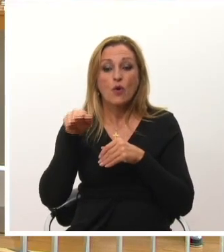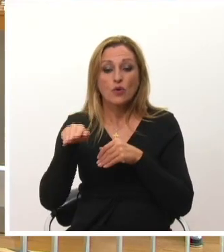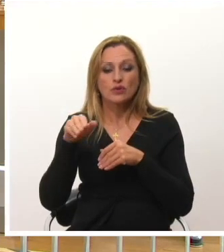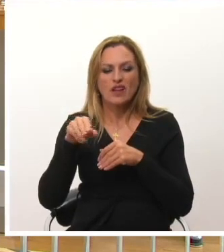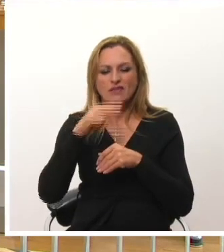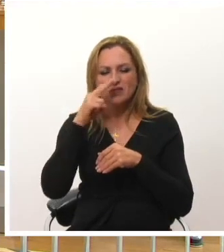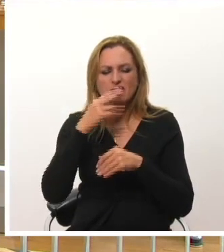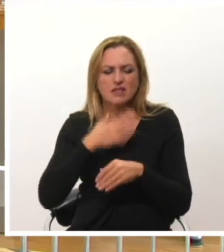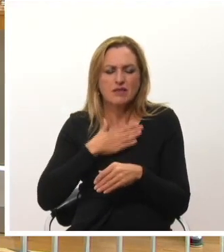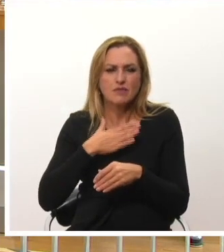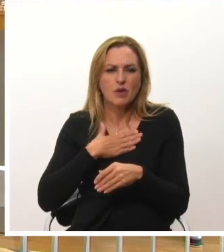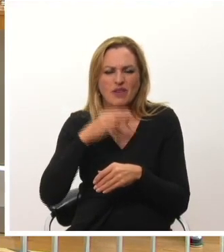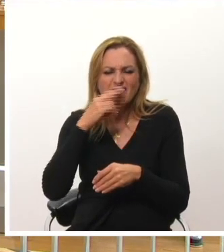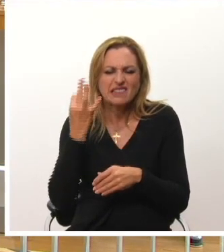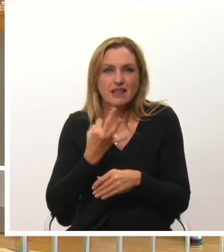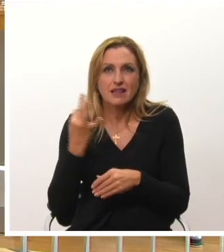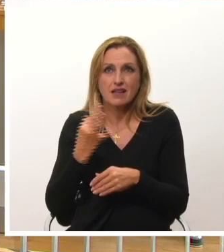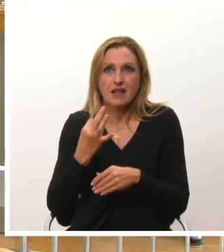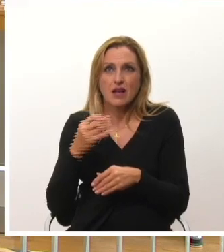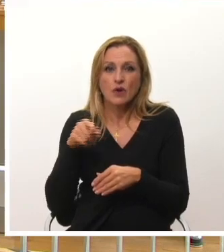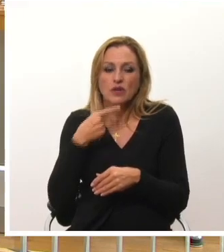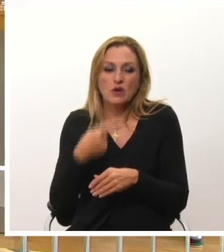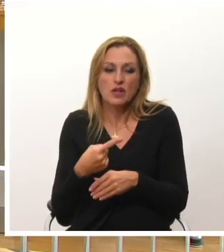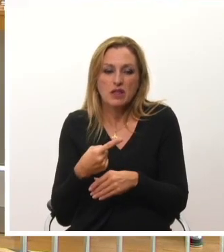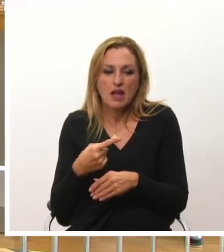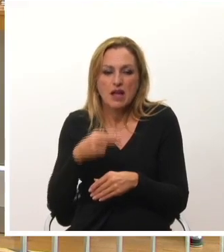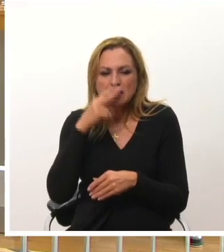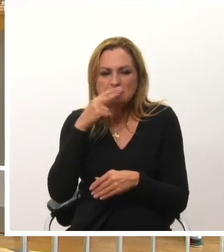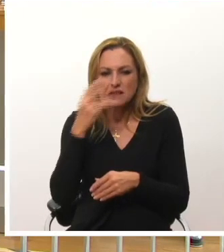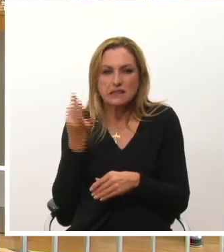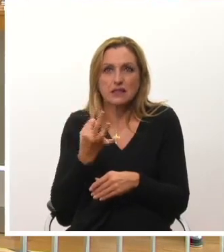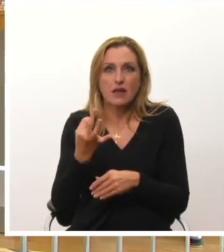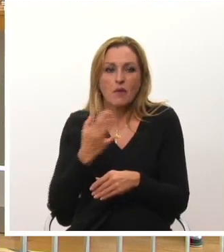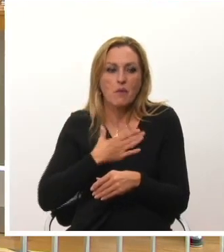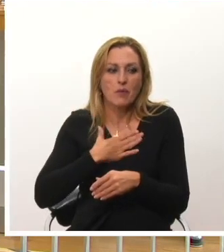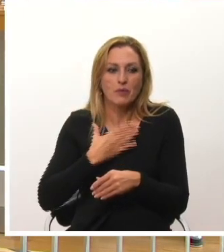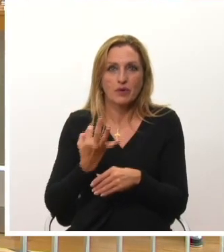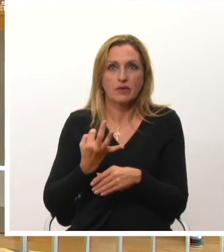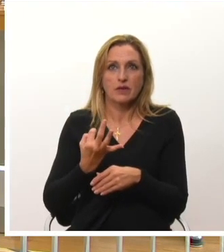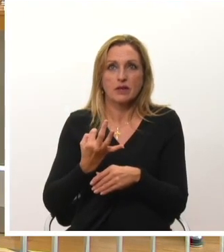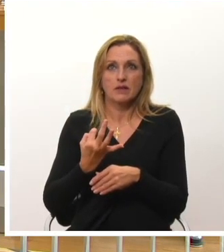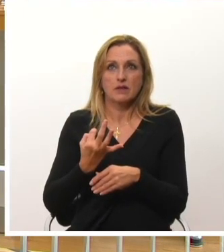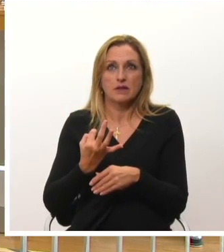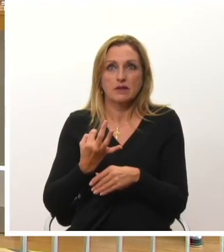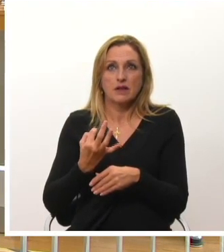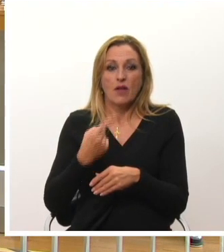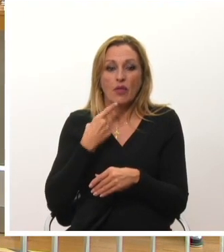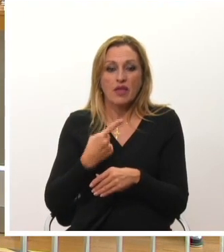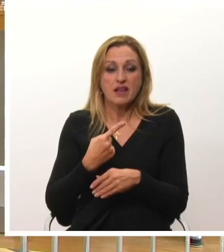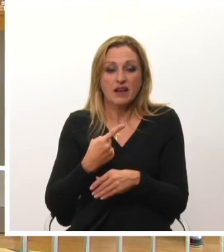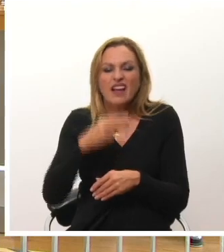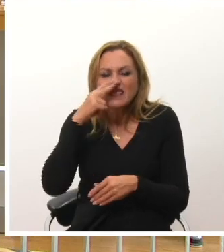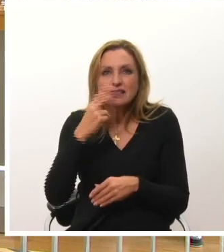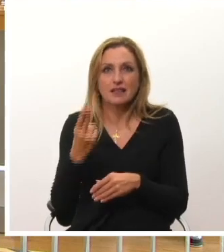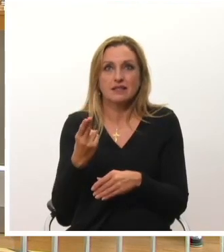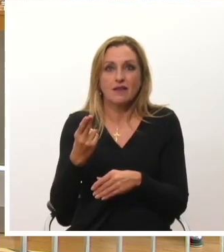intereses Pero bueno vamos a ver ustedes lanzan las cosas intereses usted nada más que sirven intereses propios que intereses digan que intereses no